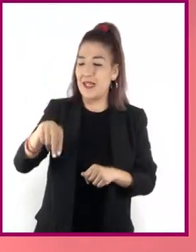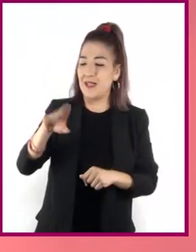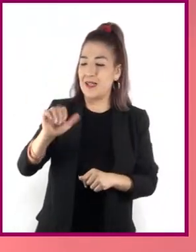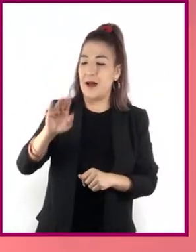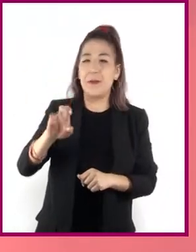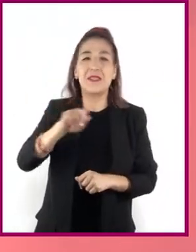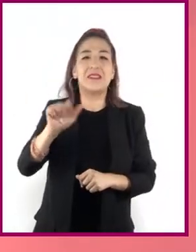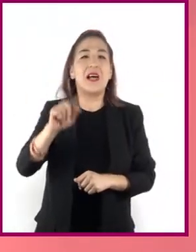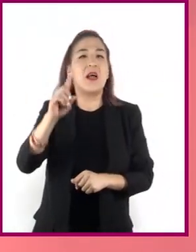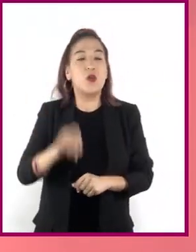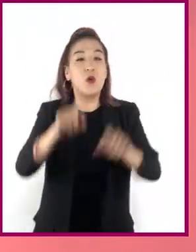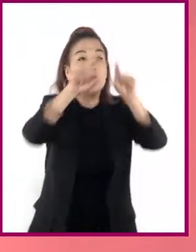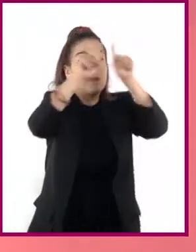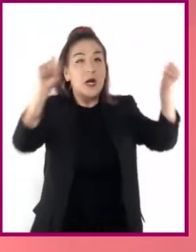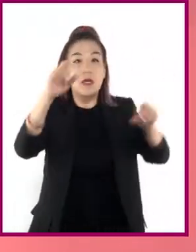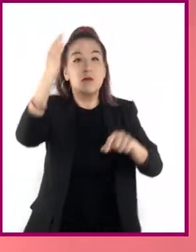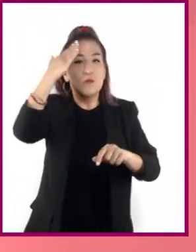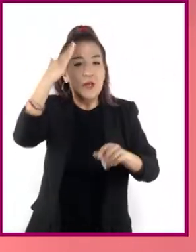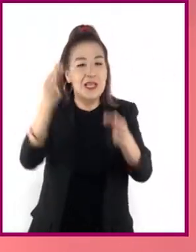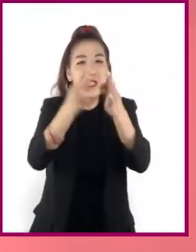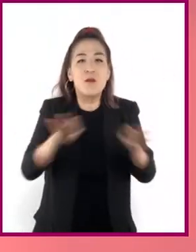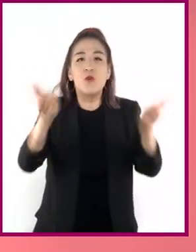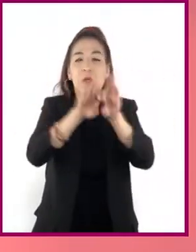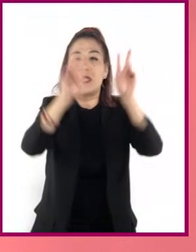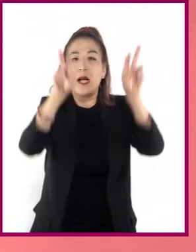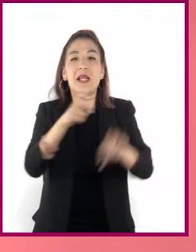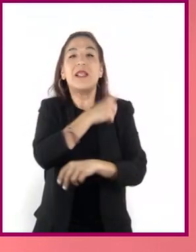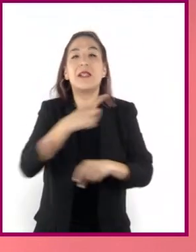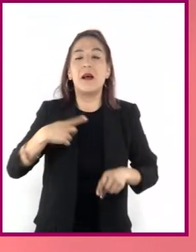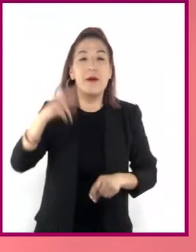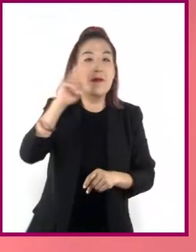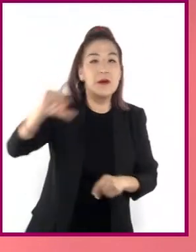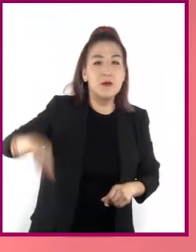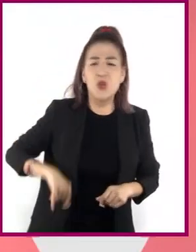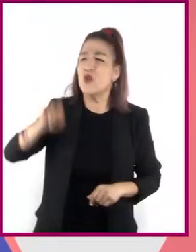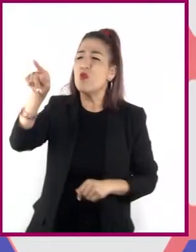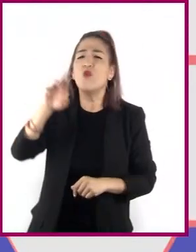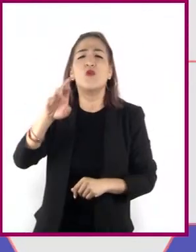atractivas y contundentes qué opinás rubén